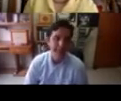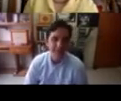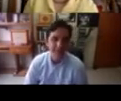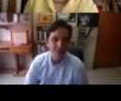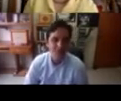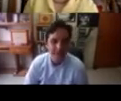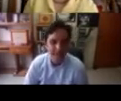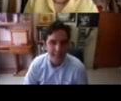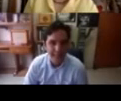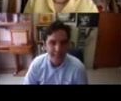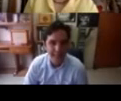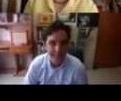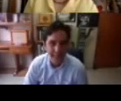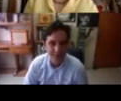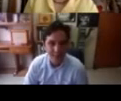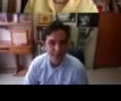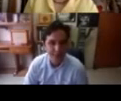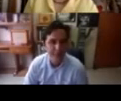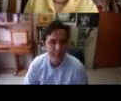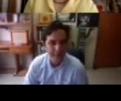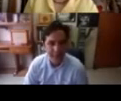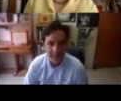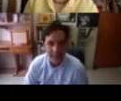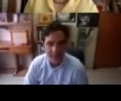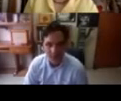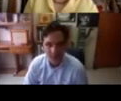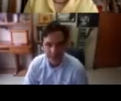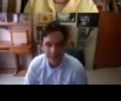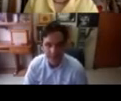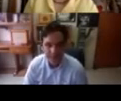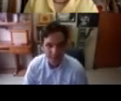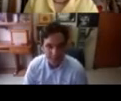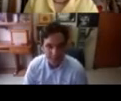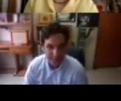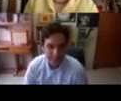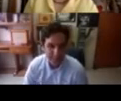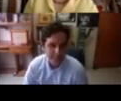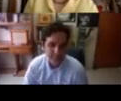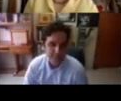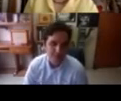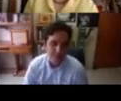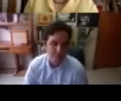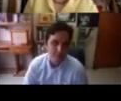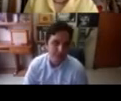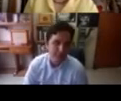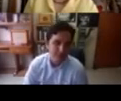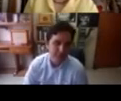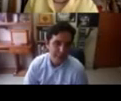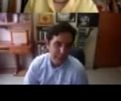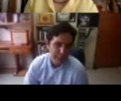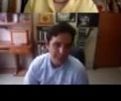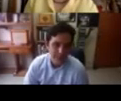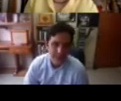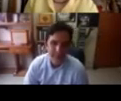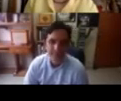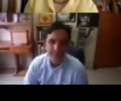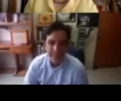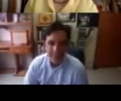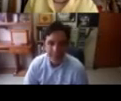manera de construir narrativas, ya lo mencionaban hace rato ustedes, pues es a través de los dispositivos digitales,